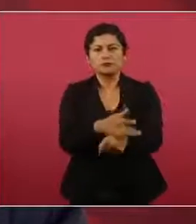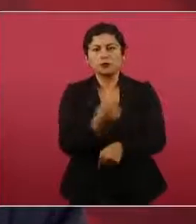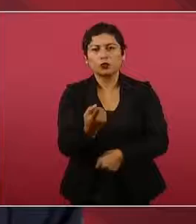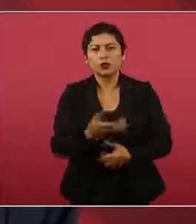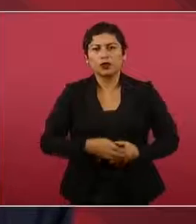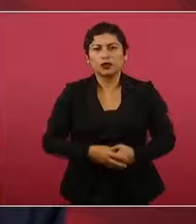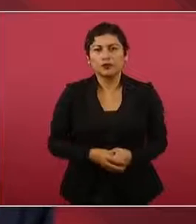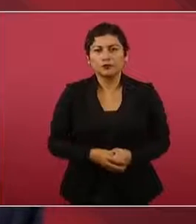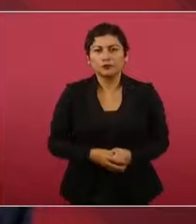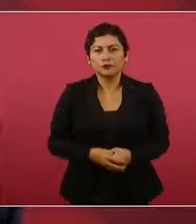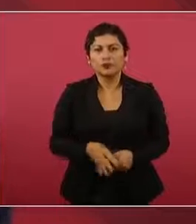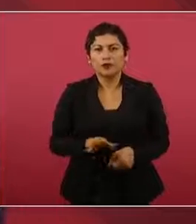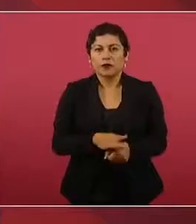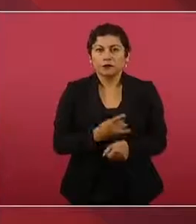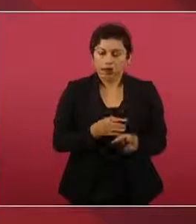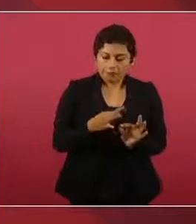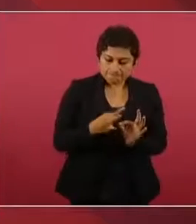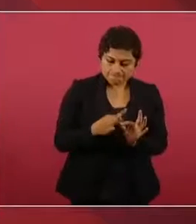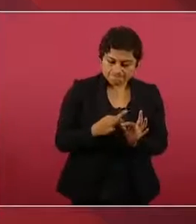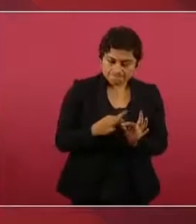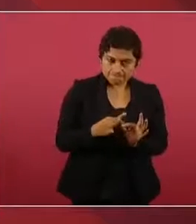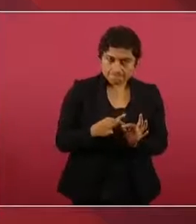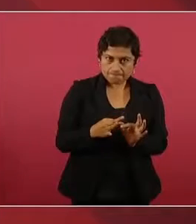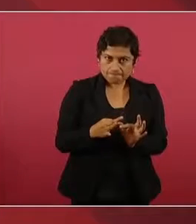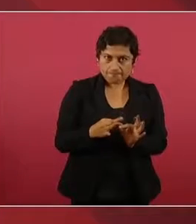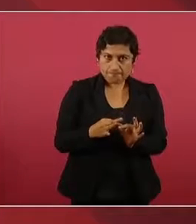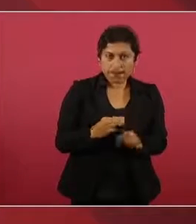Porque hay una disciplina fiscal.